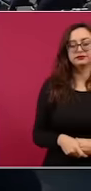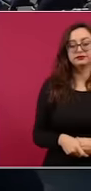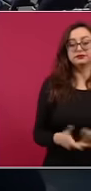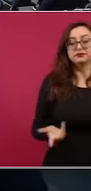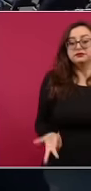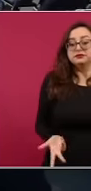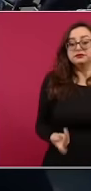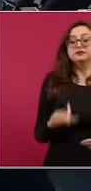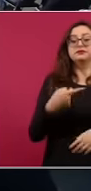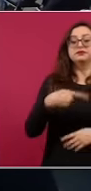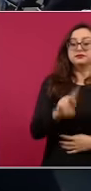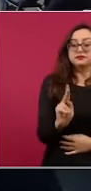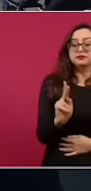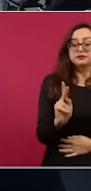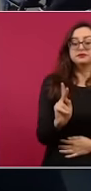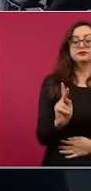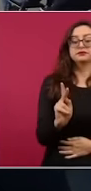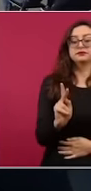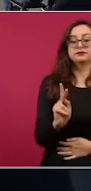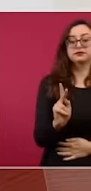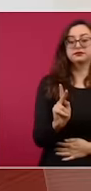Pero